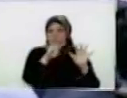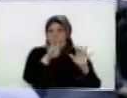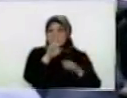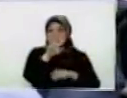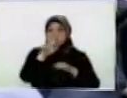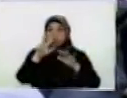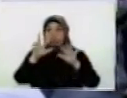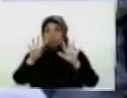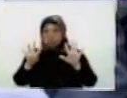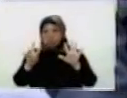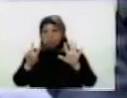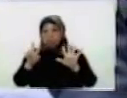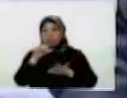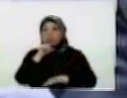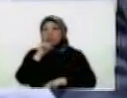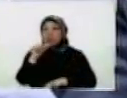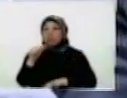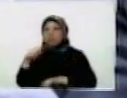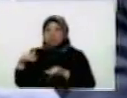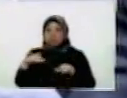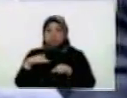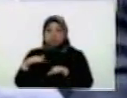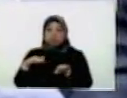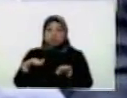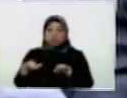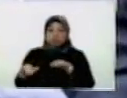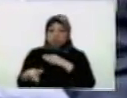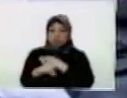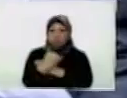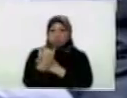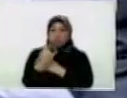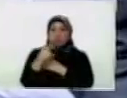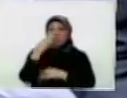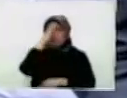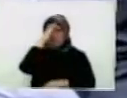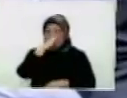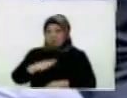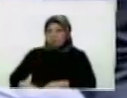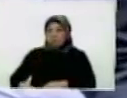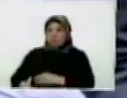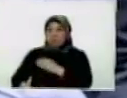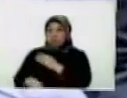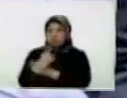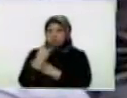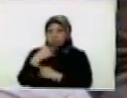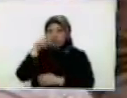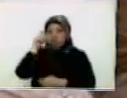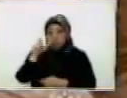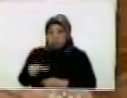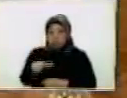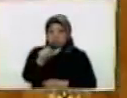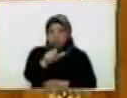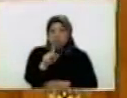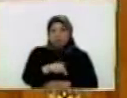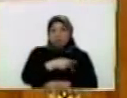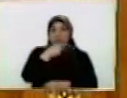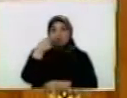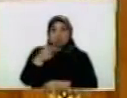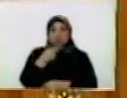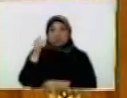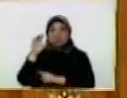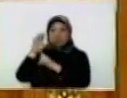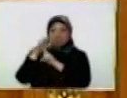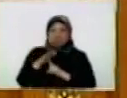Lamentablemente nuestras Fuerzas Armadas volcaron las armas contra el pueblo, contra políticas impositiva del Fondo